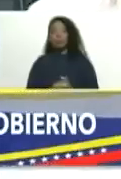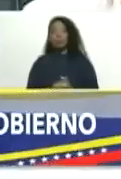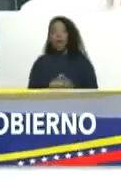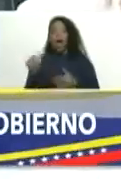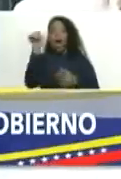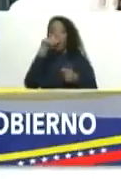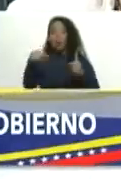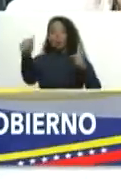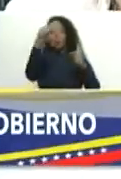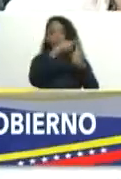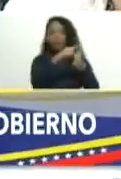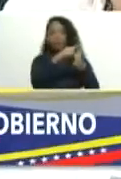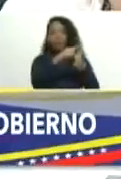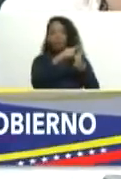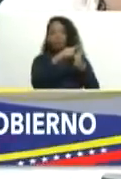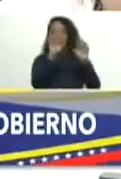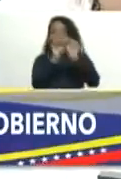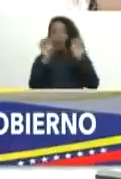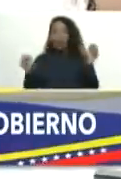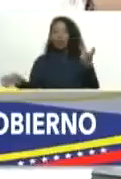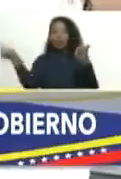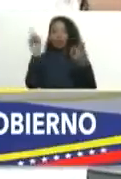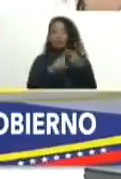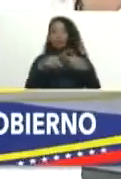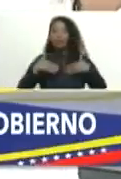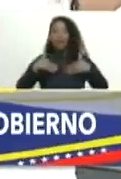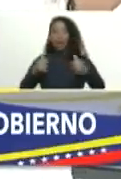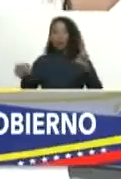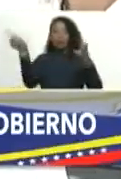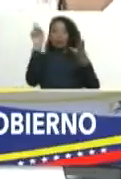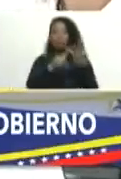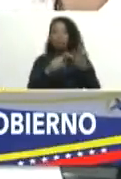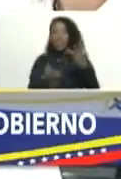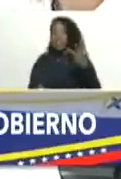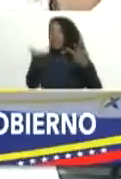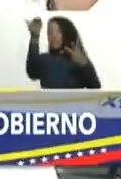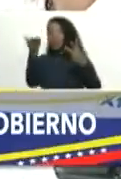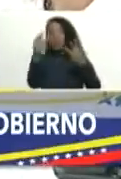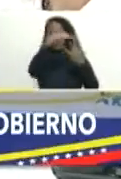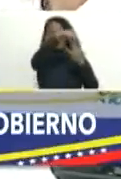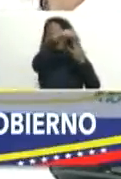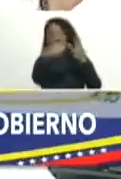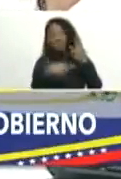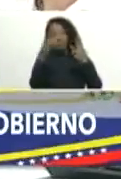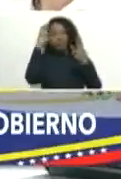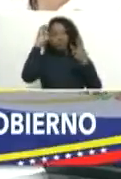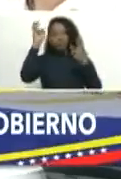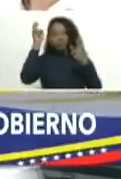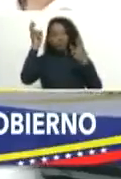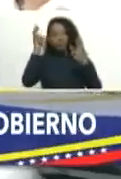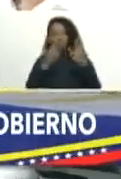agua, educación y salud, vital. ¿Ah?